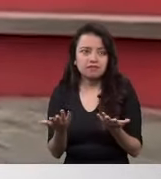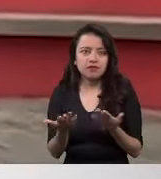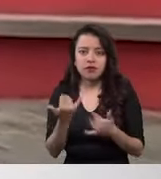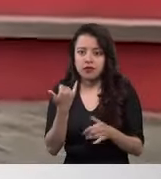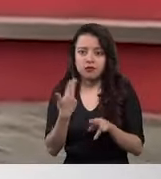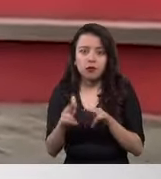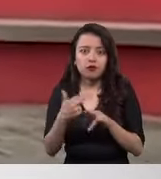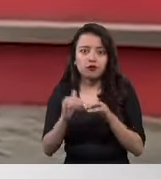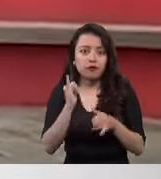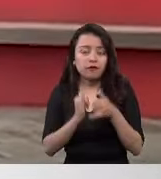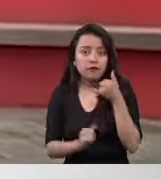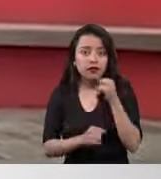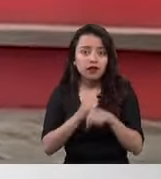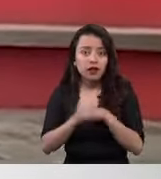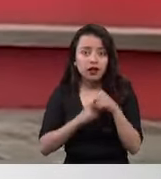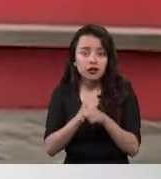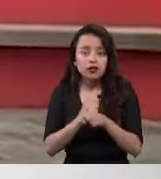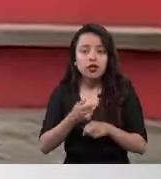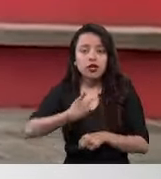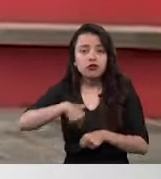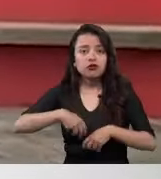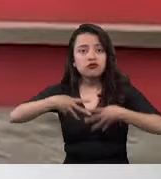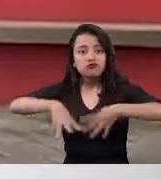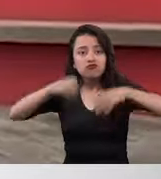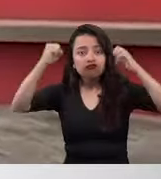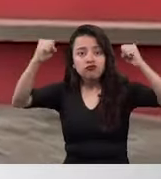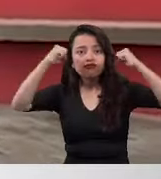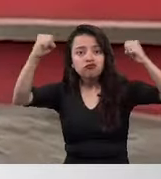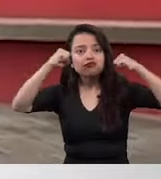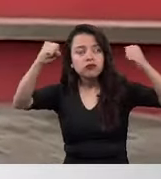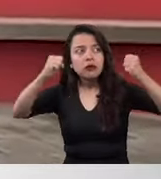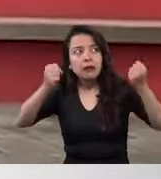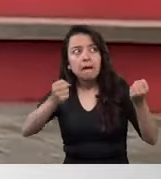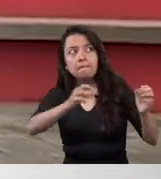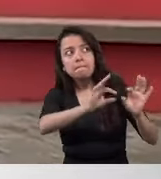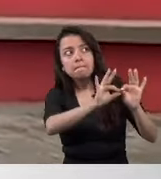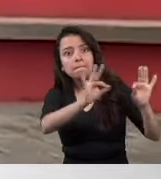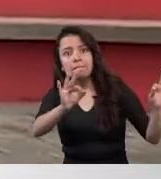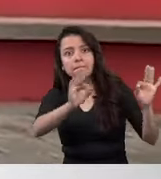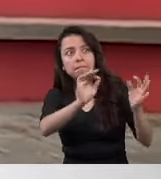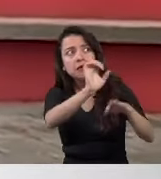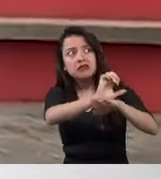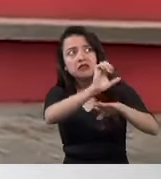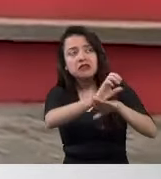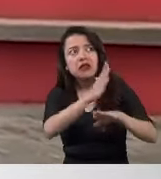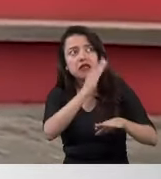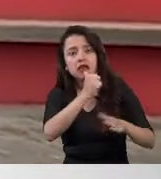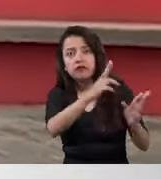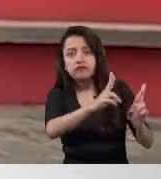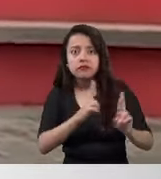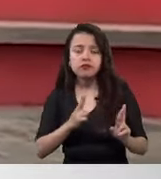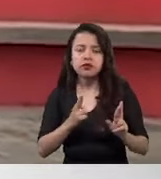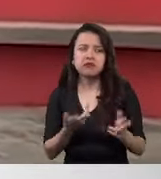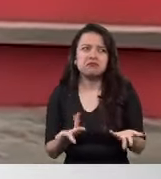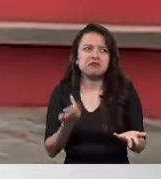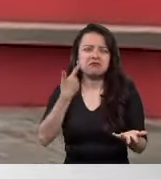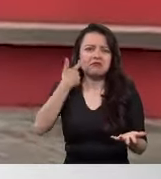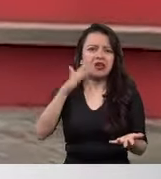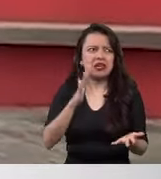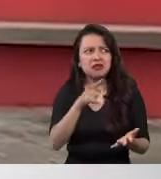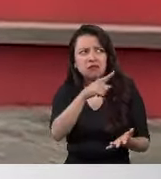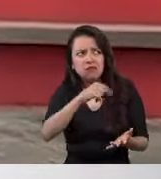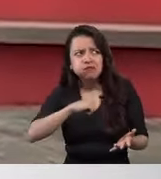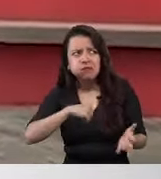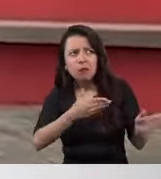año. No ha sido posible la atención de nadie por parte de la entidad. Al parecer no hay un plan para que la entidad